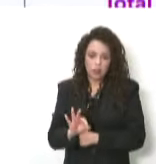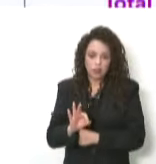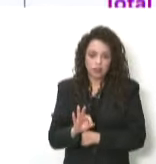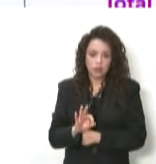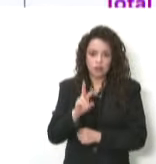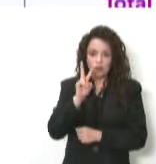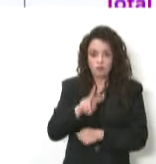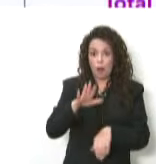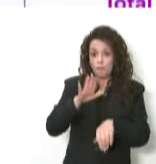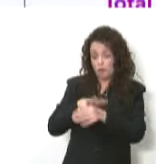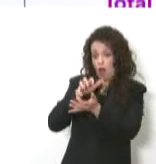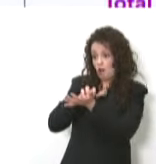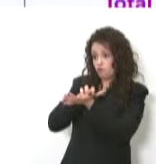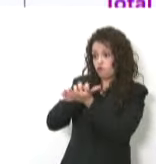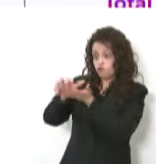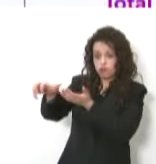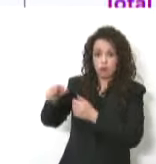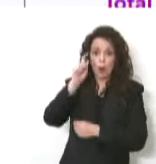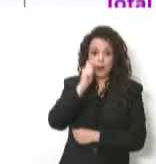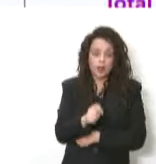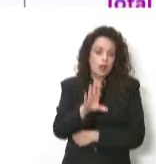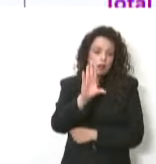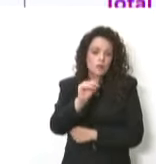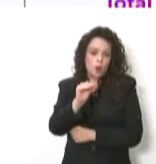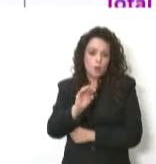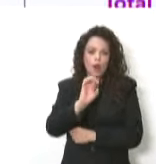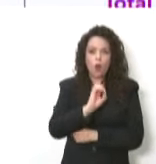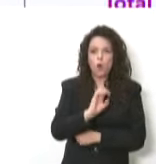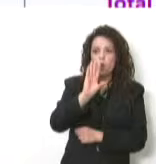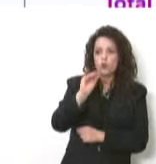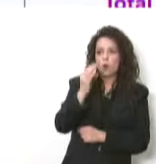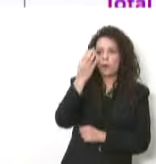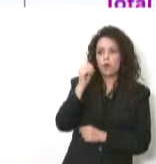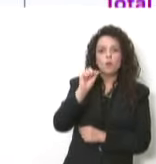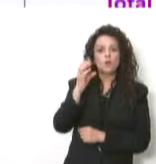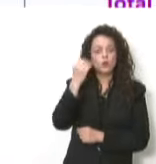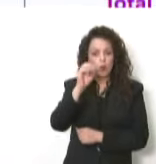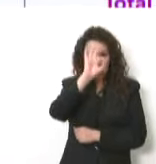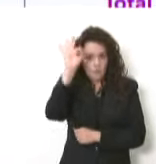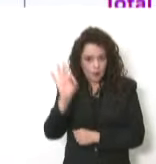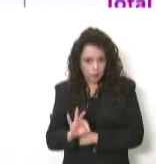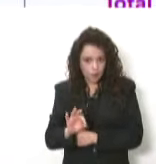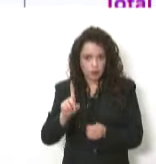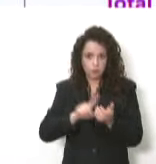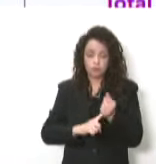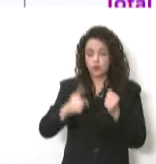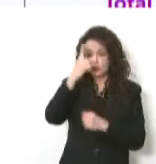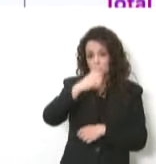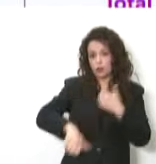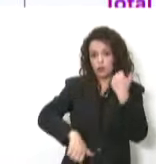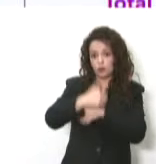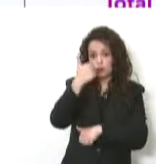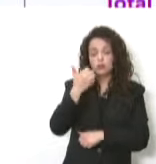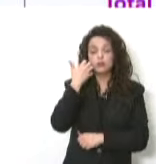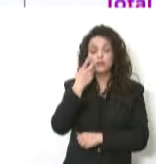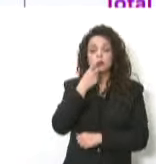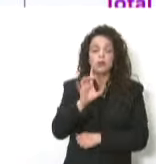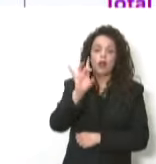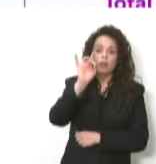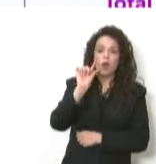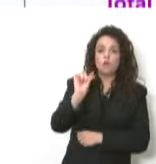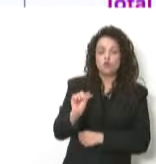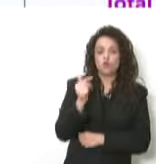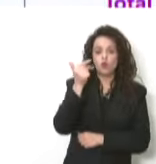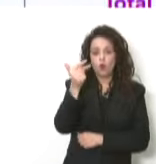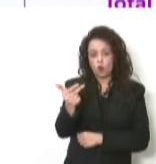la gran mayoría los tenemos entre 90 y 99.9, son 111 que representan 30.8. Como ya los